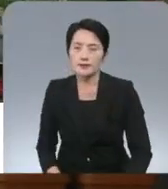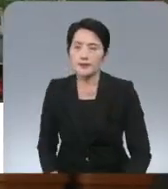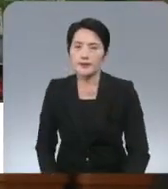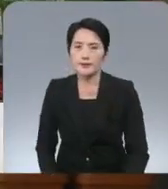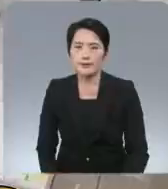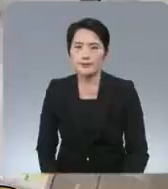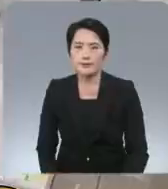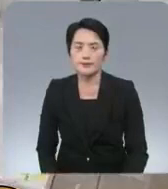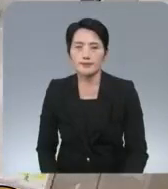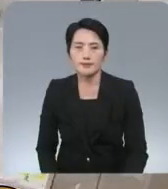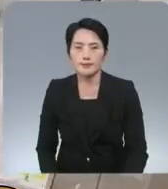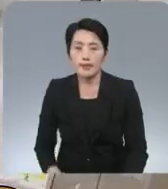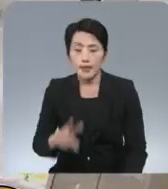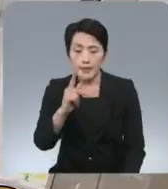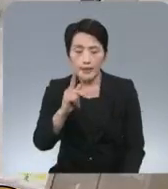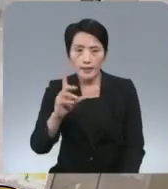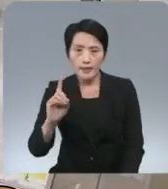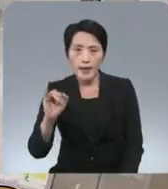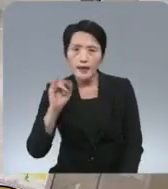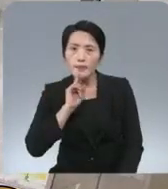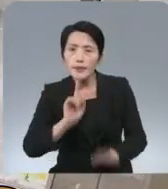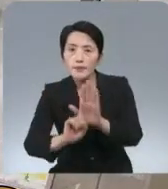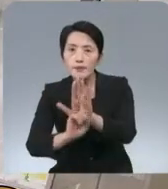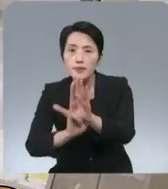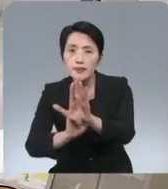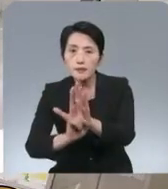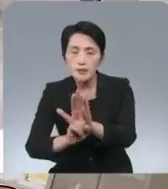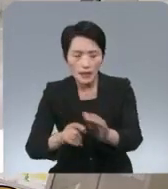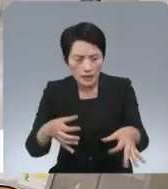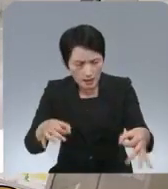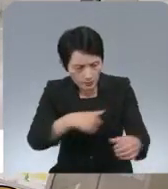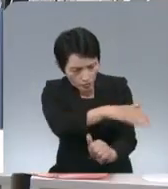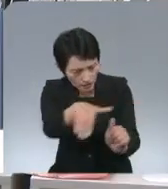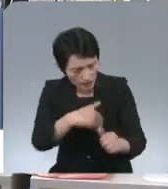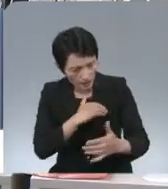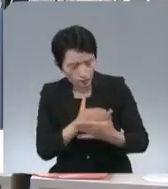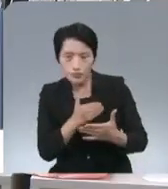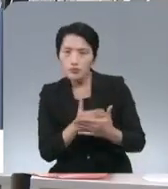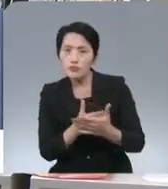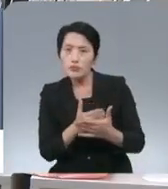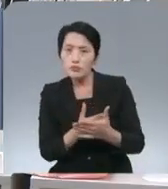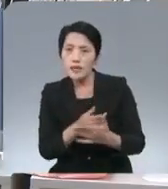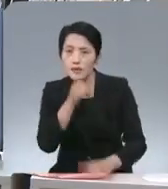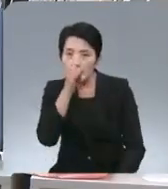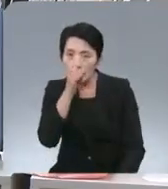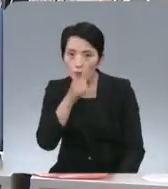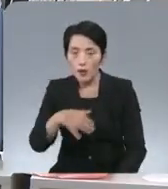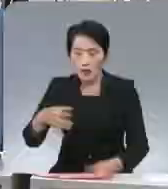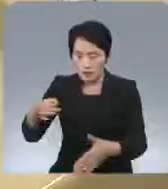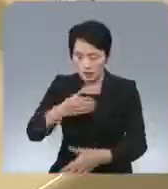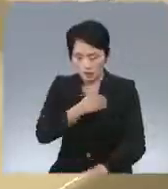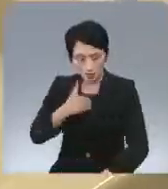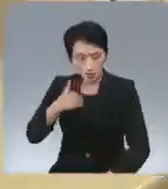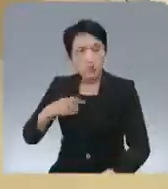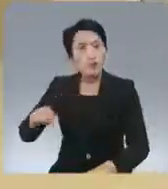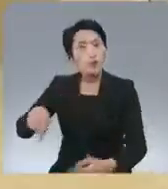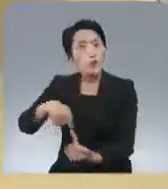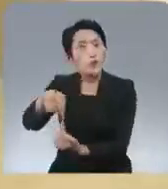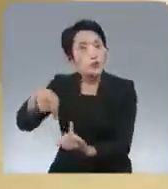de tipos de interés Aunque enfatido que serían necesario ajustar el ritmo de las subidas considerando la recesión económica